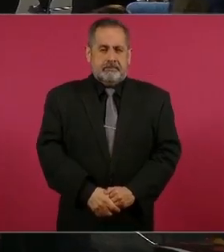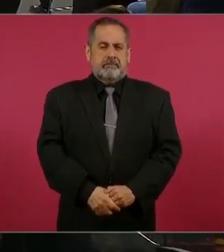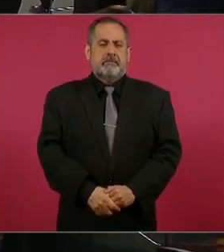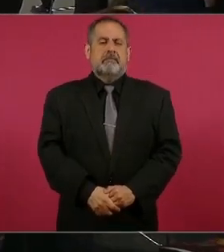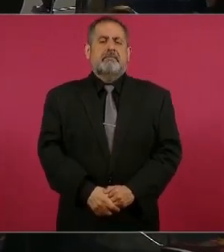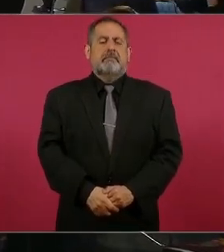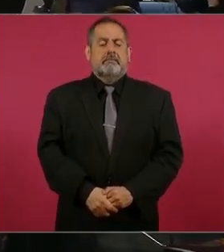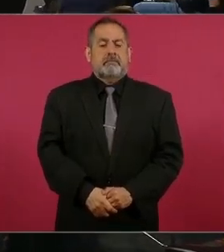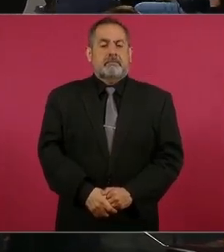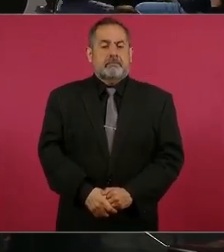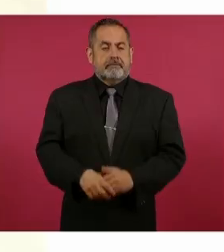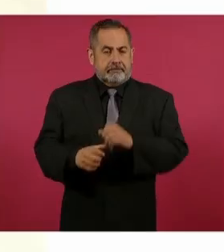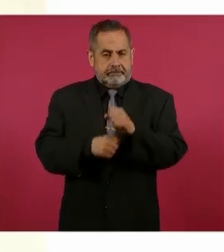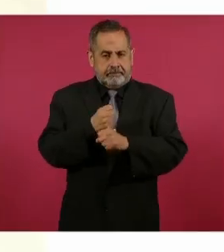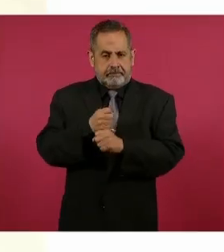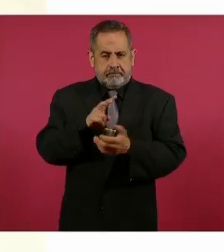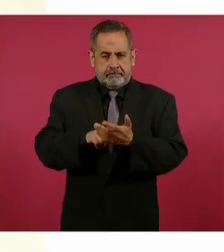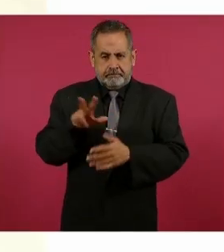En el 18,